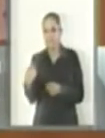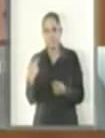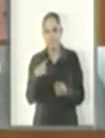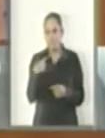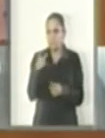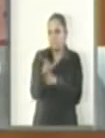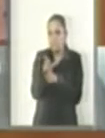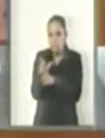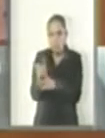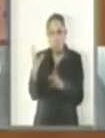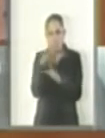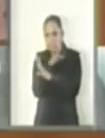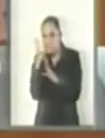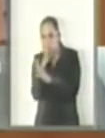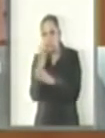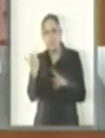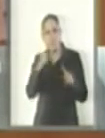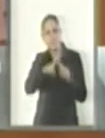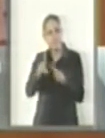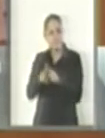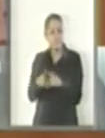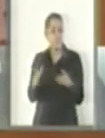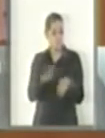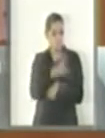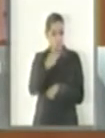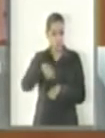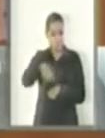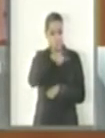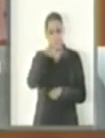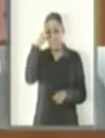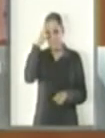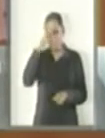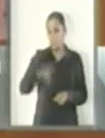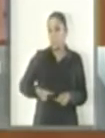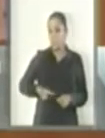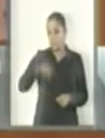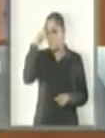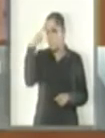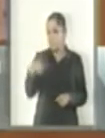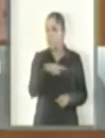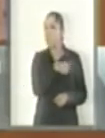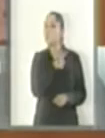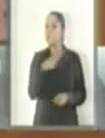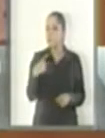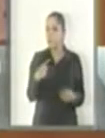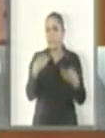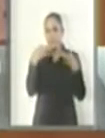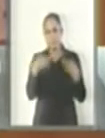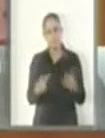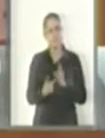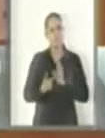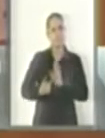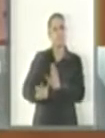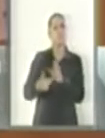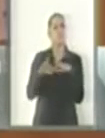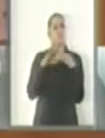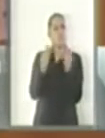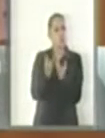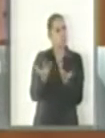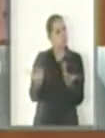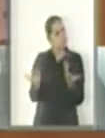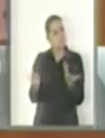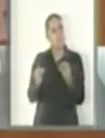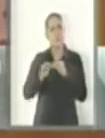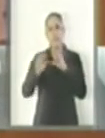persecución. Por ello, nos parece que el Estado mexicano debe asumir una postura clara, contundente, de